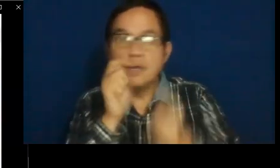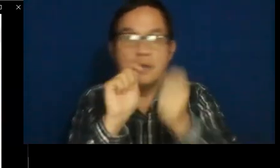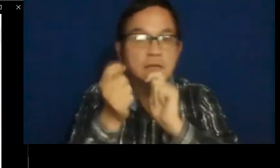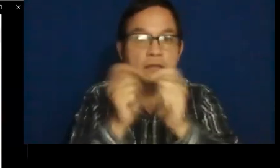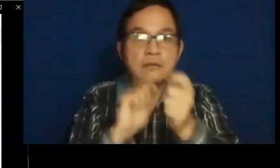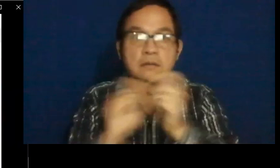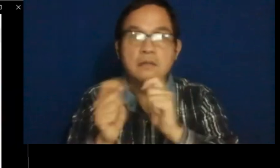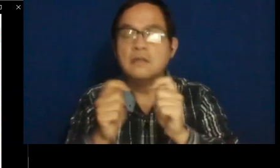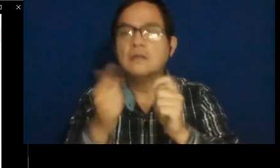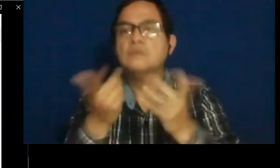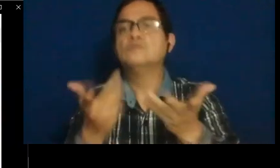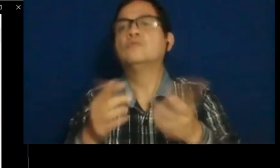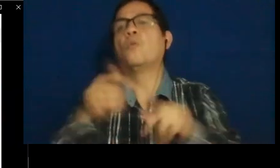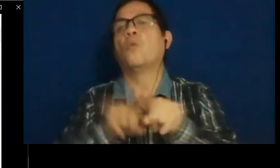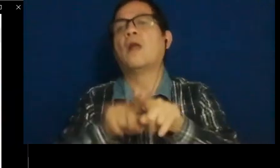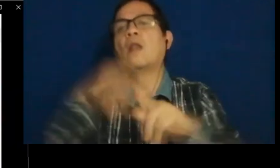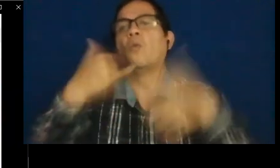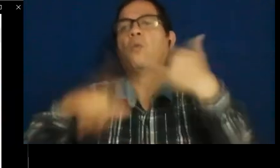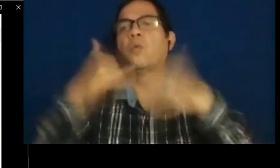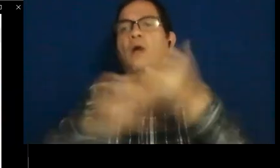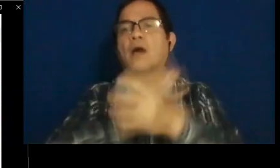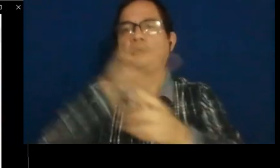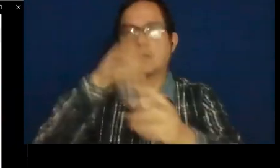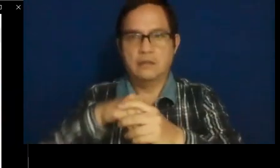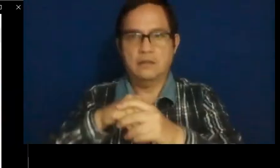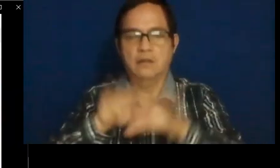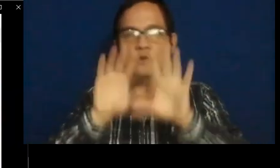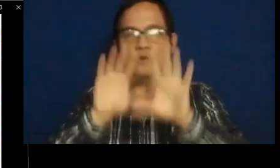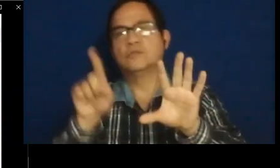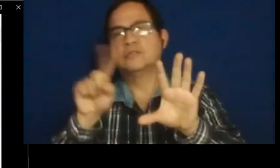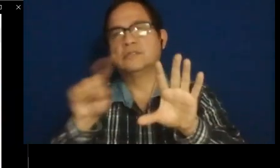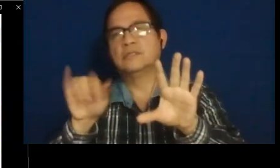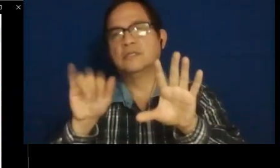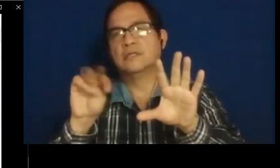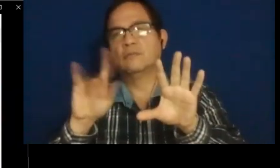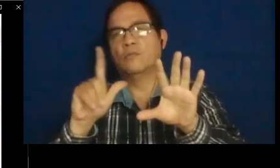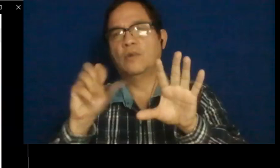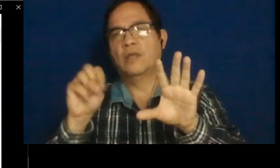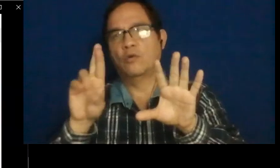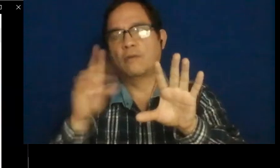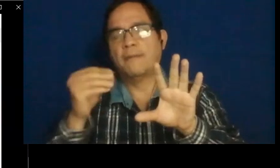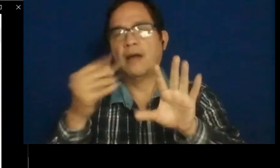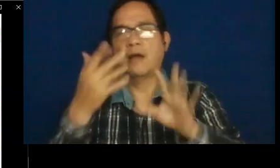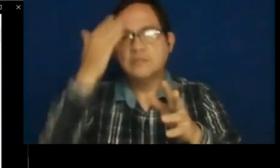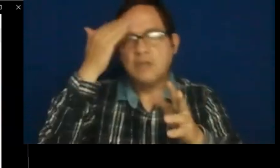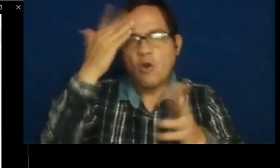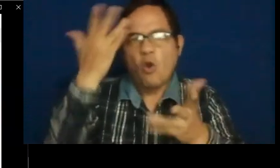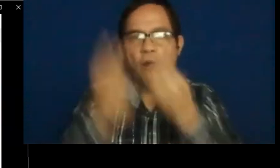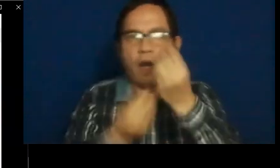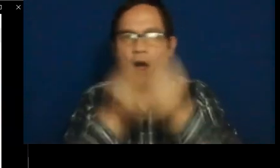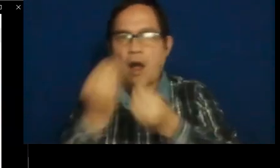valores, de cierta manera hay que ponerse a jugar con el simulador para cogerle el tiro y saber de pronto anticiparse al